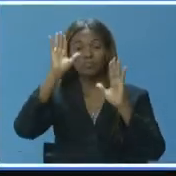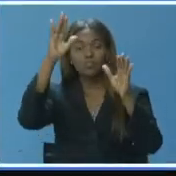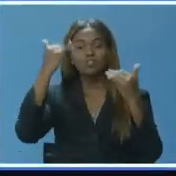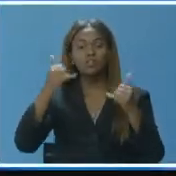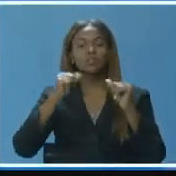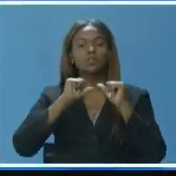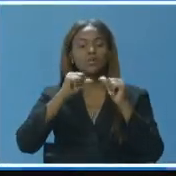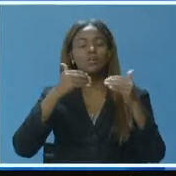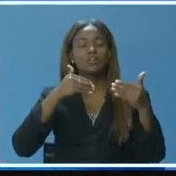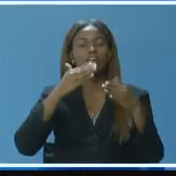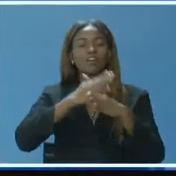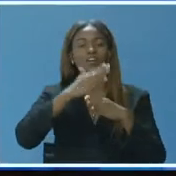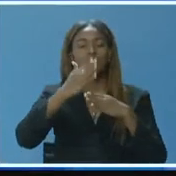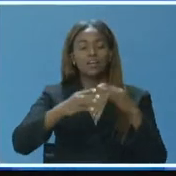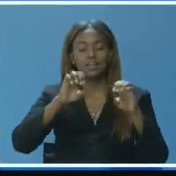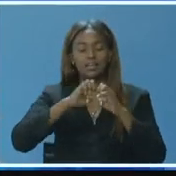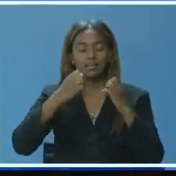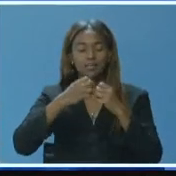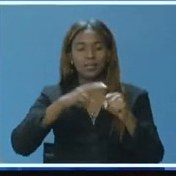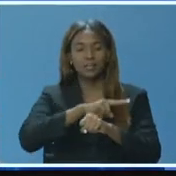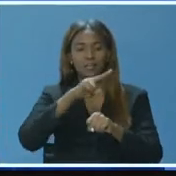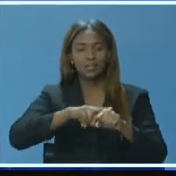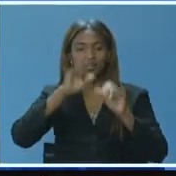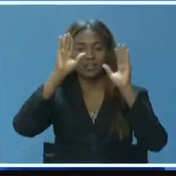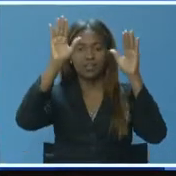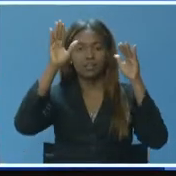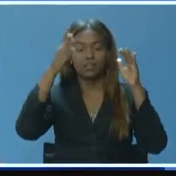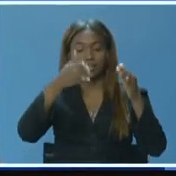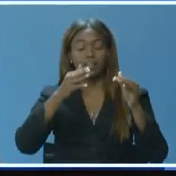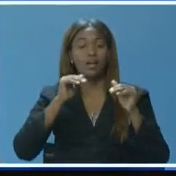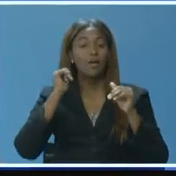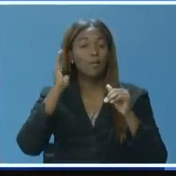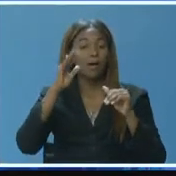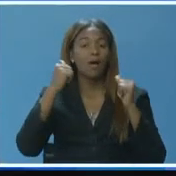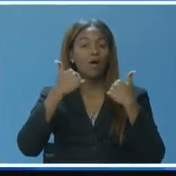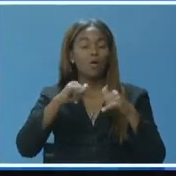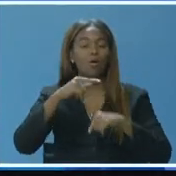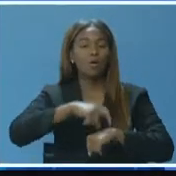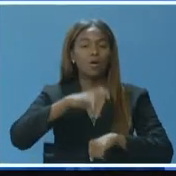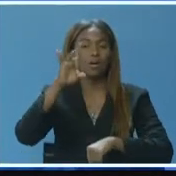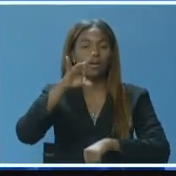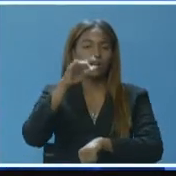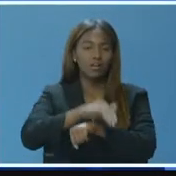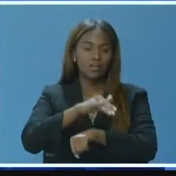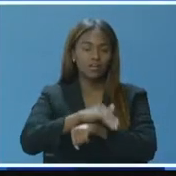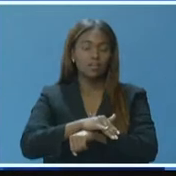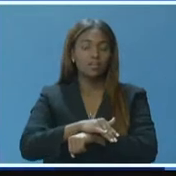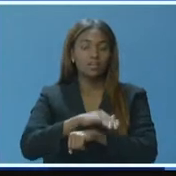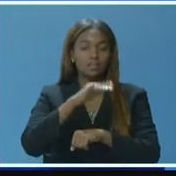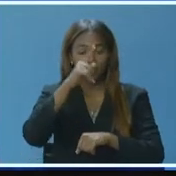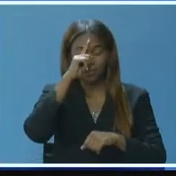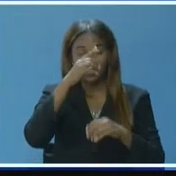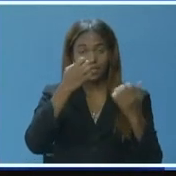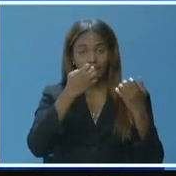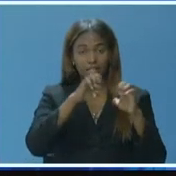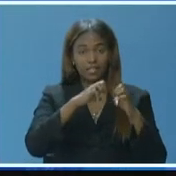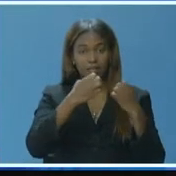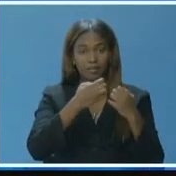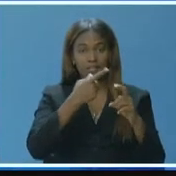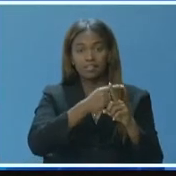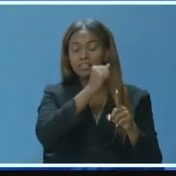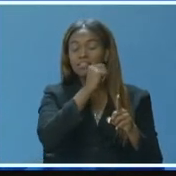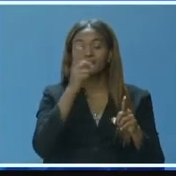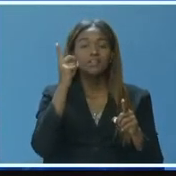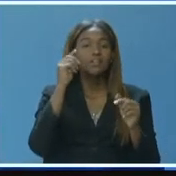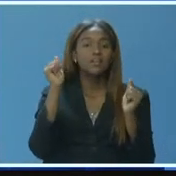las semifinales de la Liga Nacional de Baloncesto, la liga que rompe a las 8 de la noche el partido entre los Leones de Santo Domingo